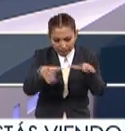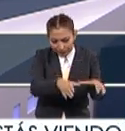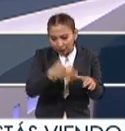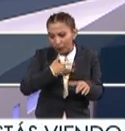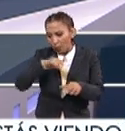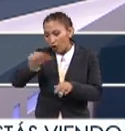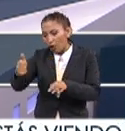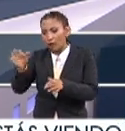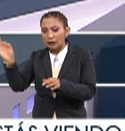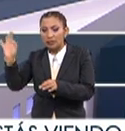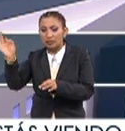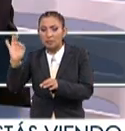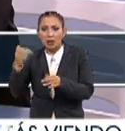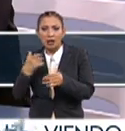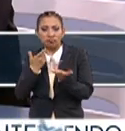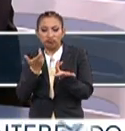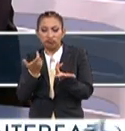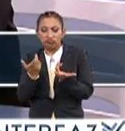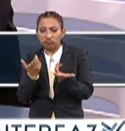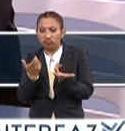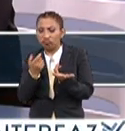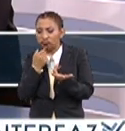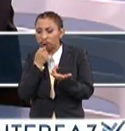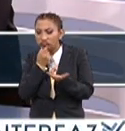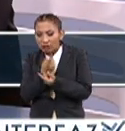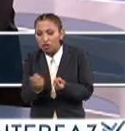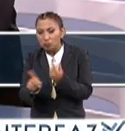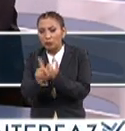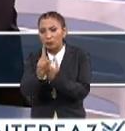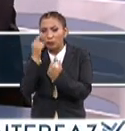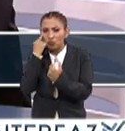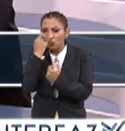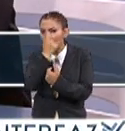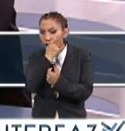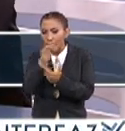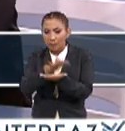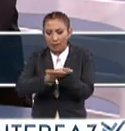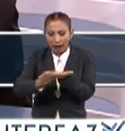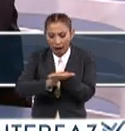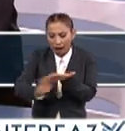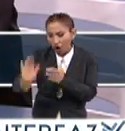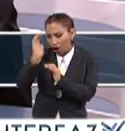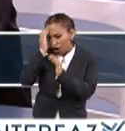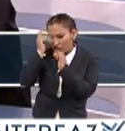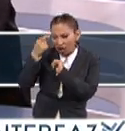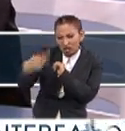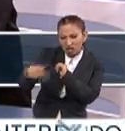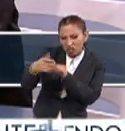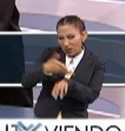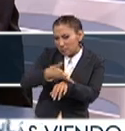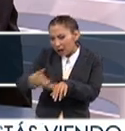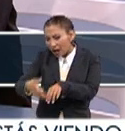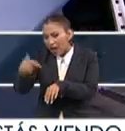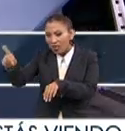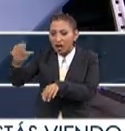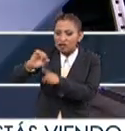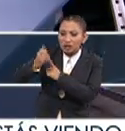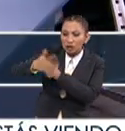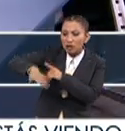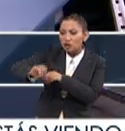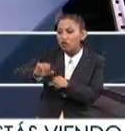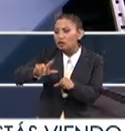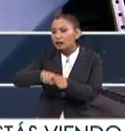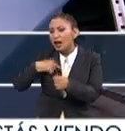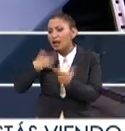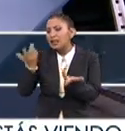después tenemos a lo mejor para los chicos con problema visual, pues el braille, el conocimiento de la familia, de la situación